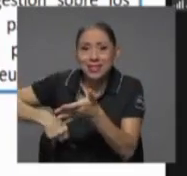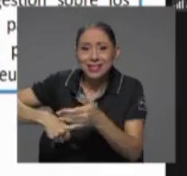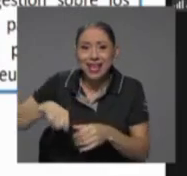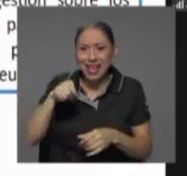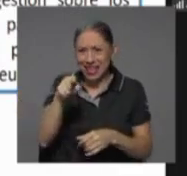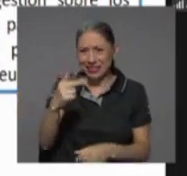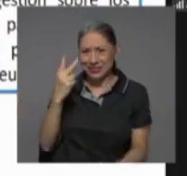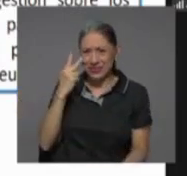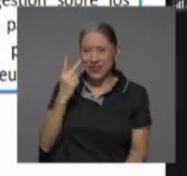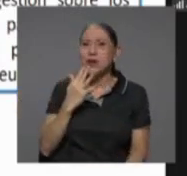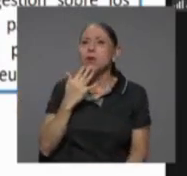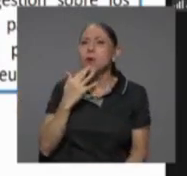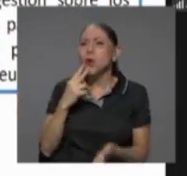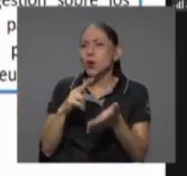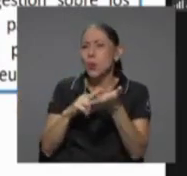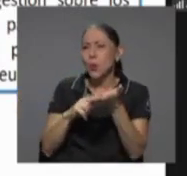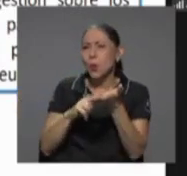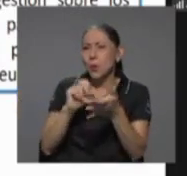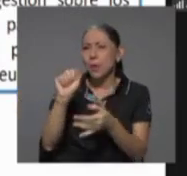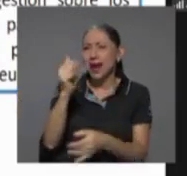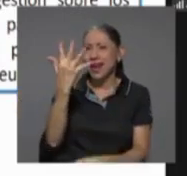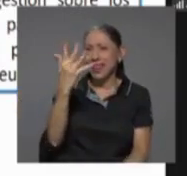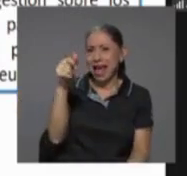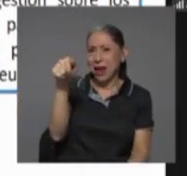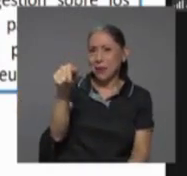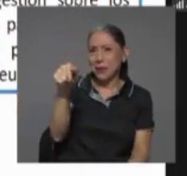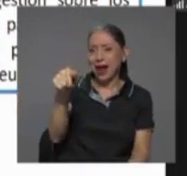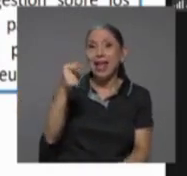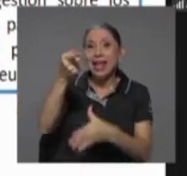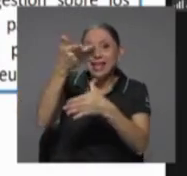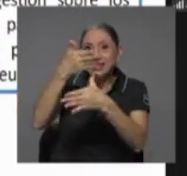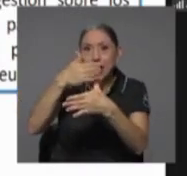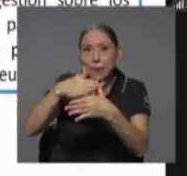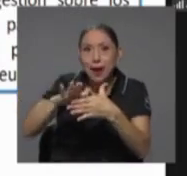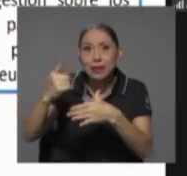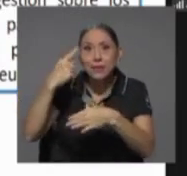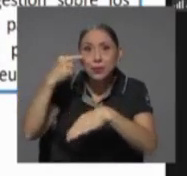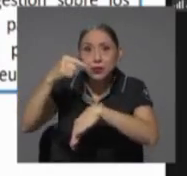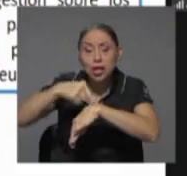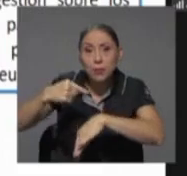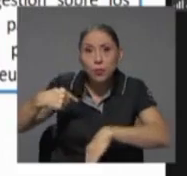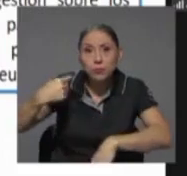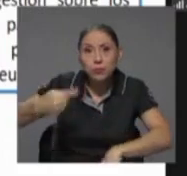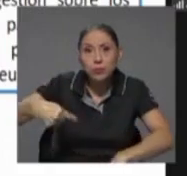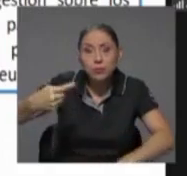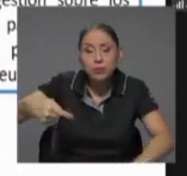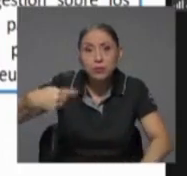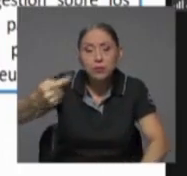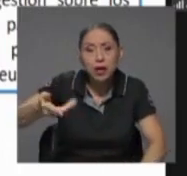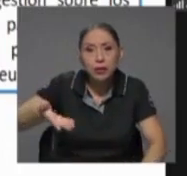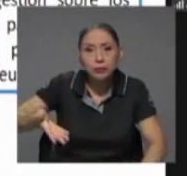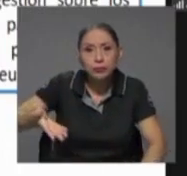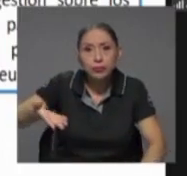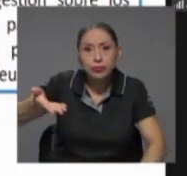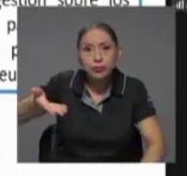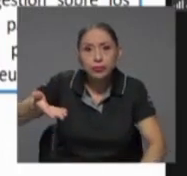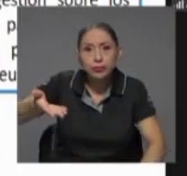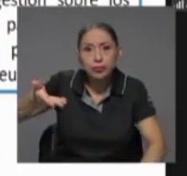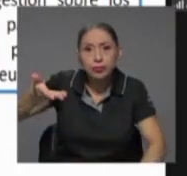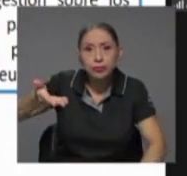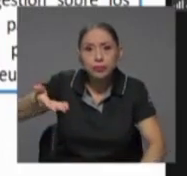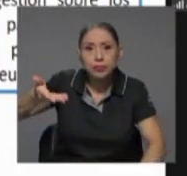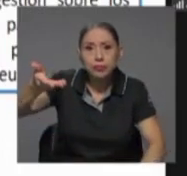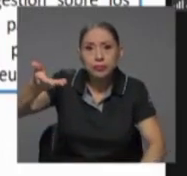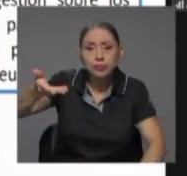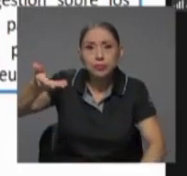o verde agua, ustedes ven cómo se va incrementando en el tiempo. Entonces, esto realmente viene a